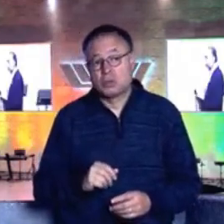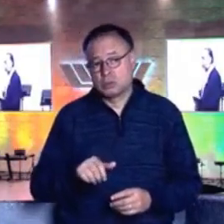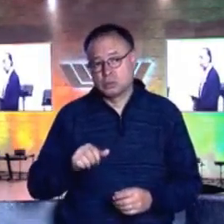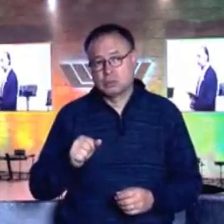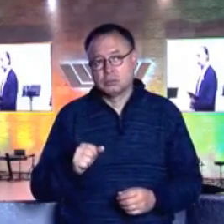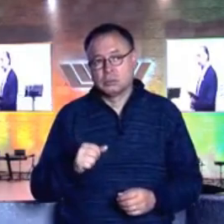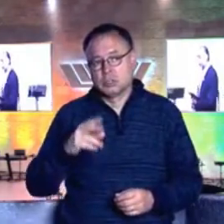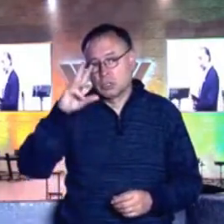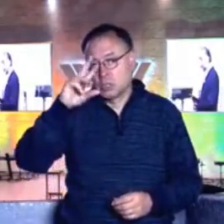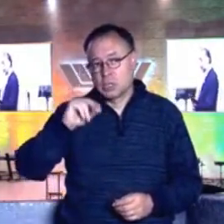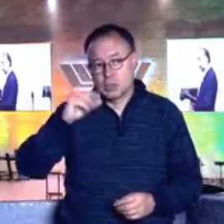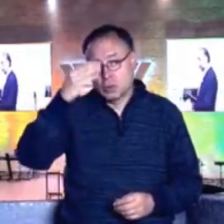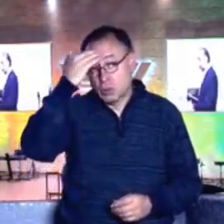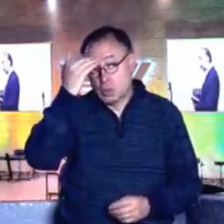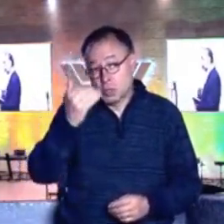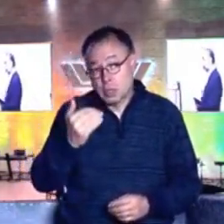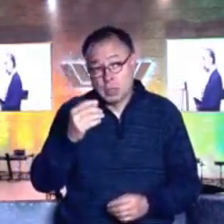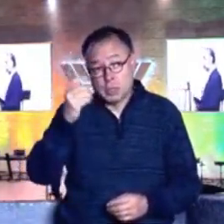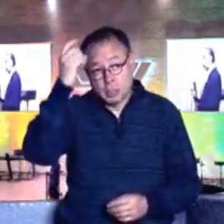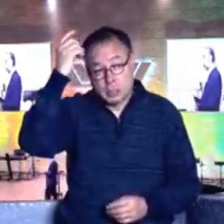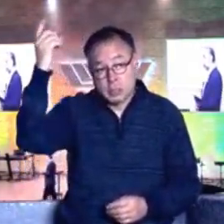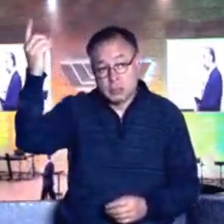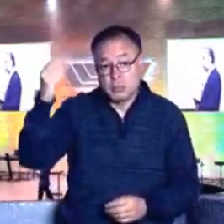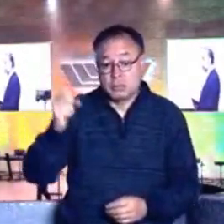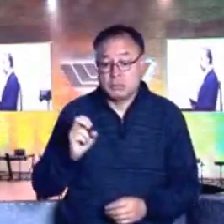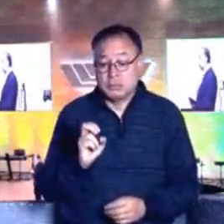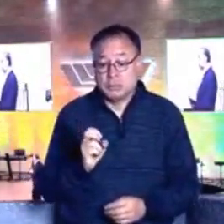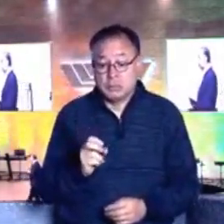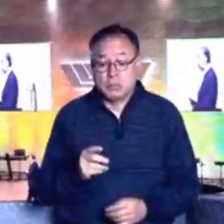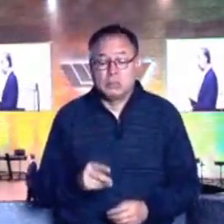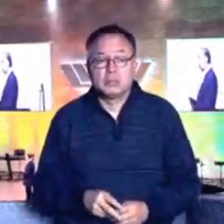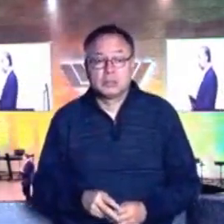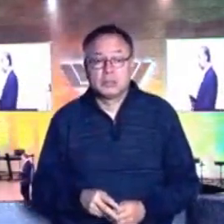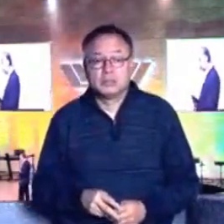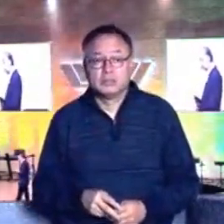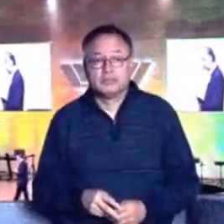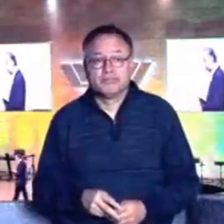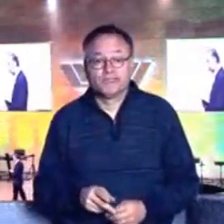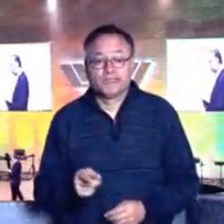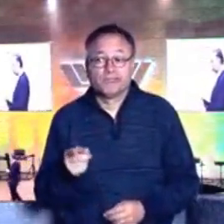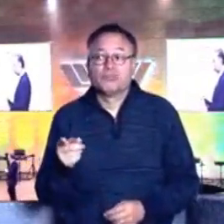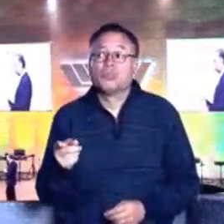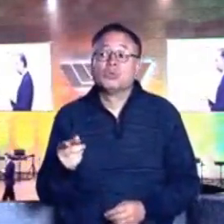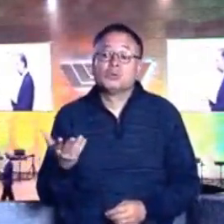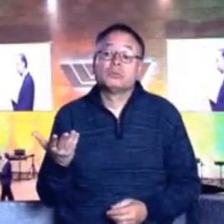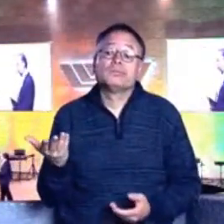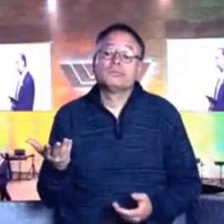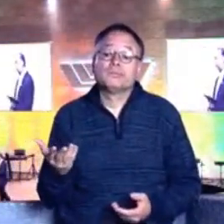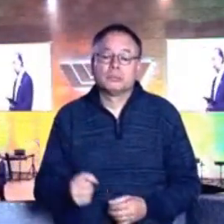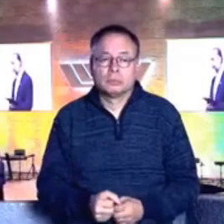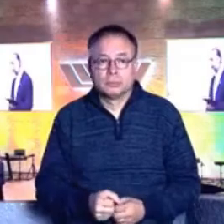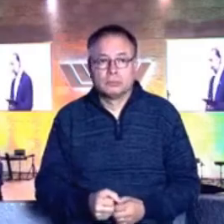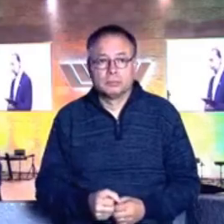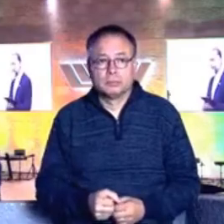incrédulo Ahora yo te pregunto Y qué tal andas tú en la provisión para los de tu